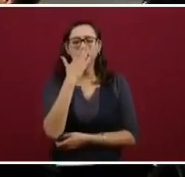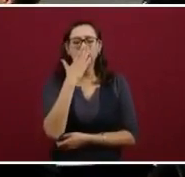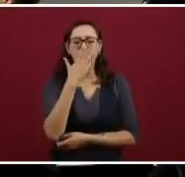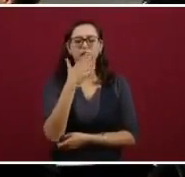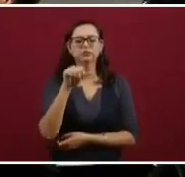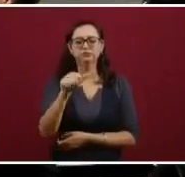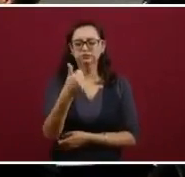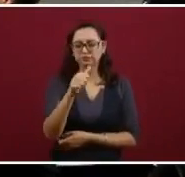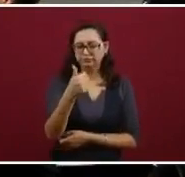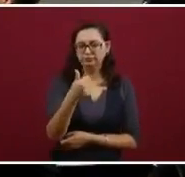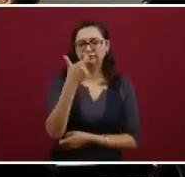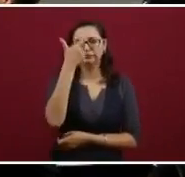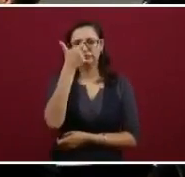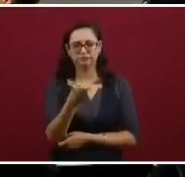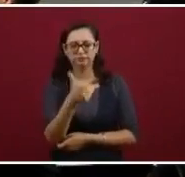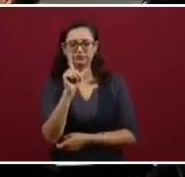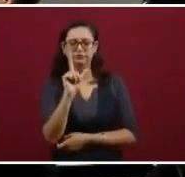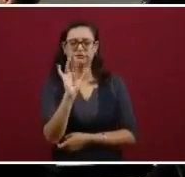de